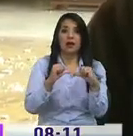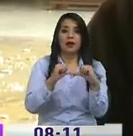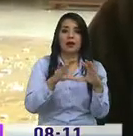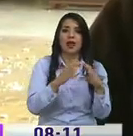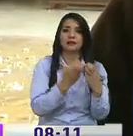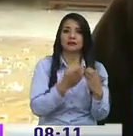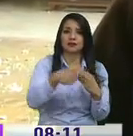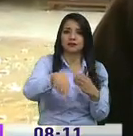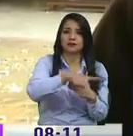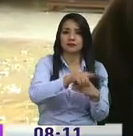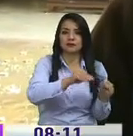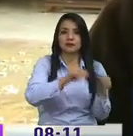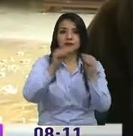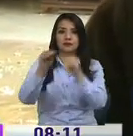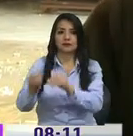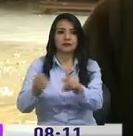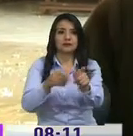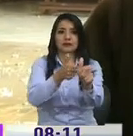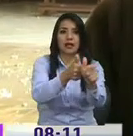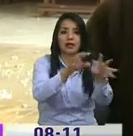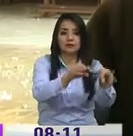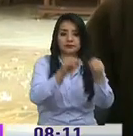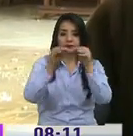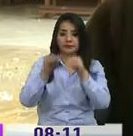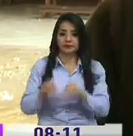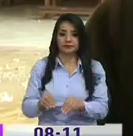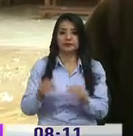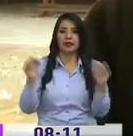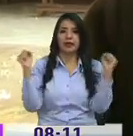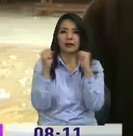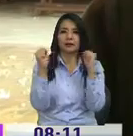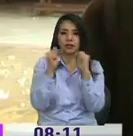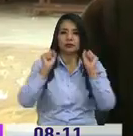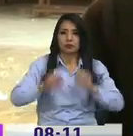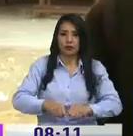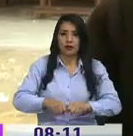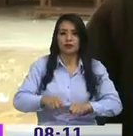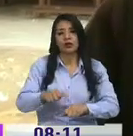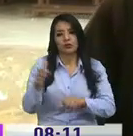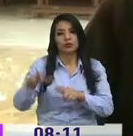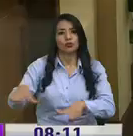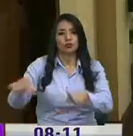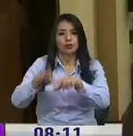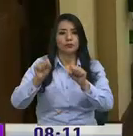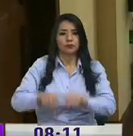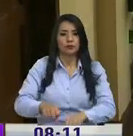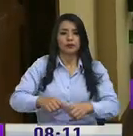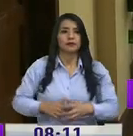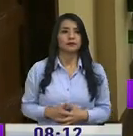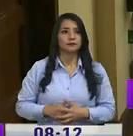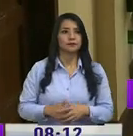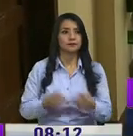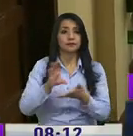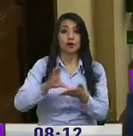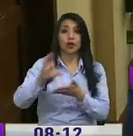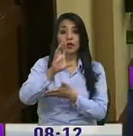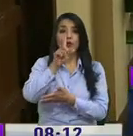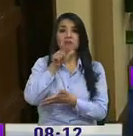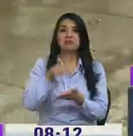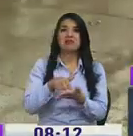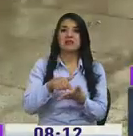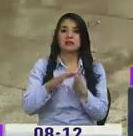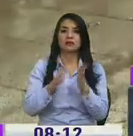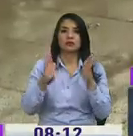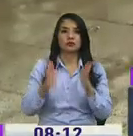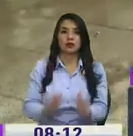cercanas a la capilla y al gimnasio, colocándolas en otros espacios. La institución acoge a más de 1,000 estudiantes,